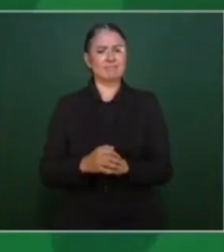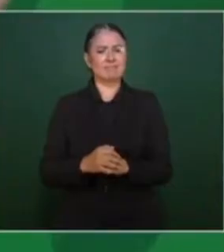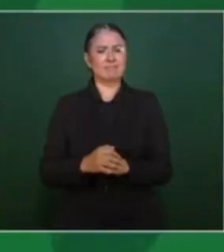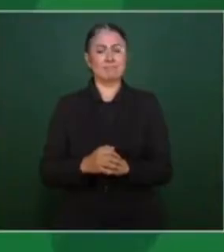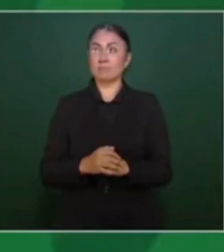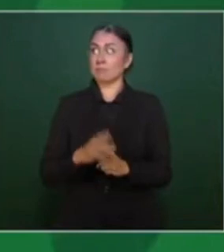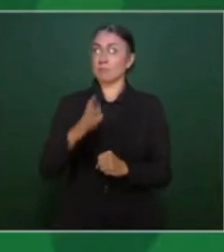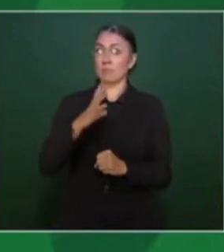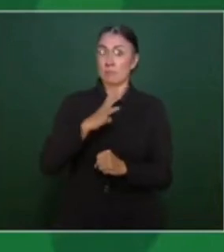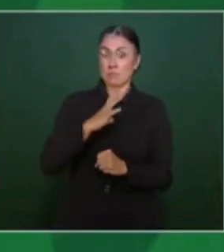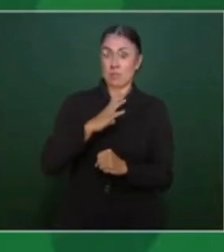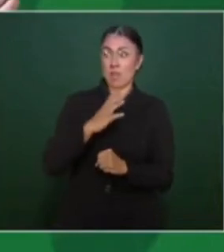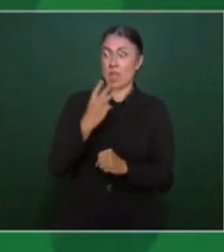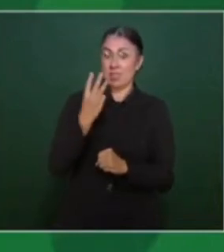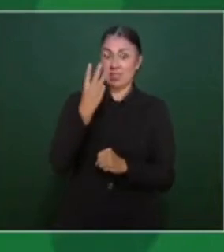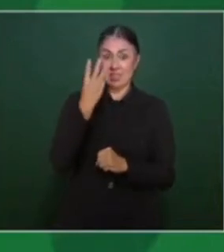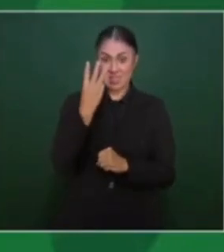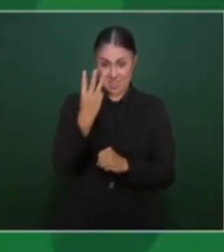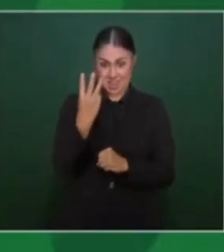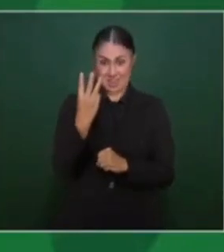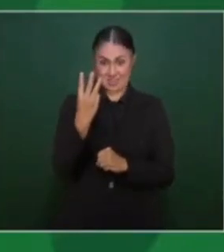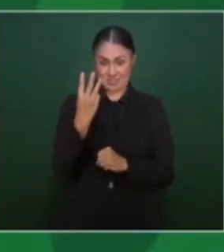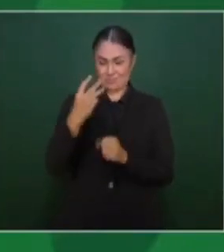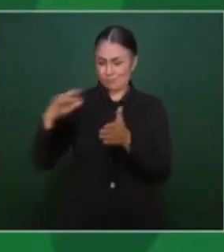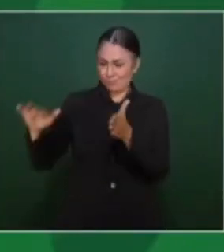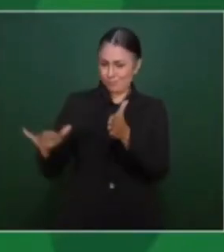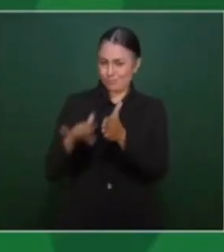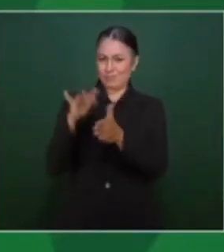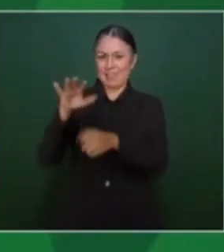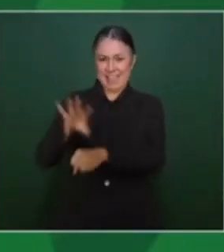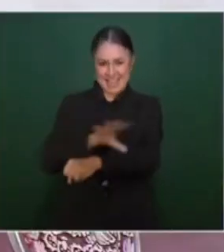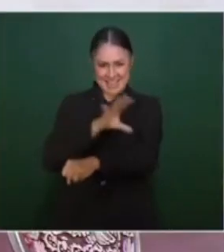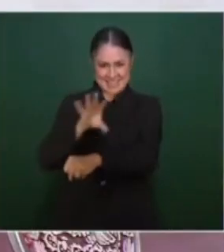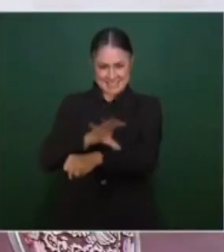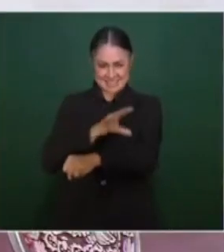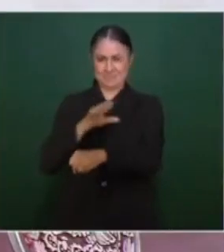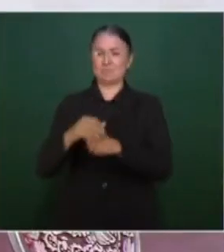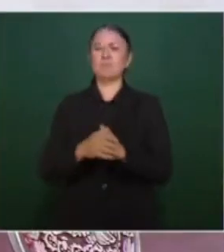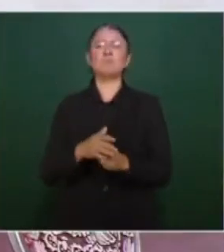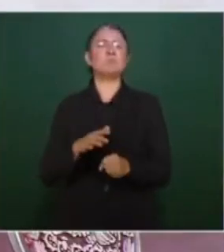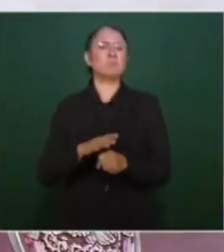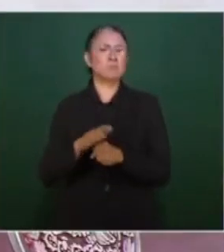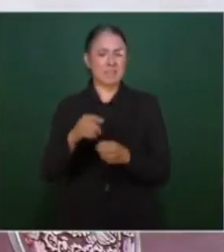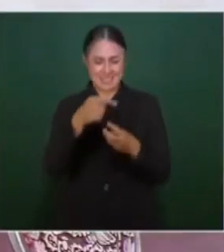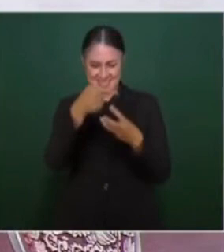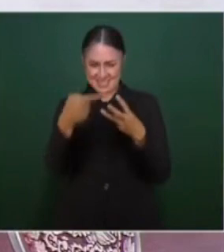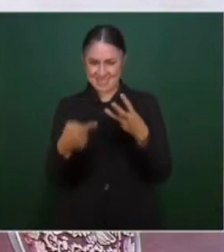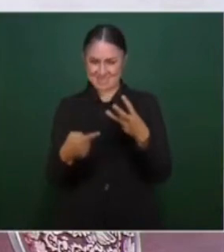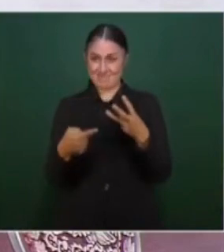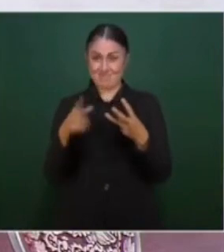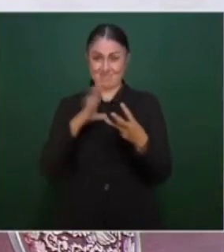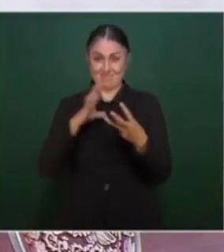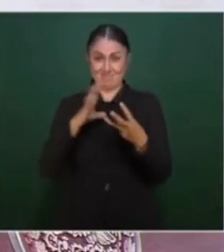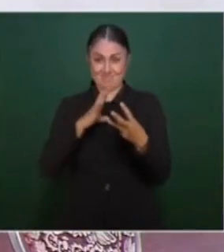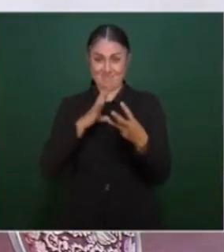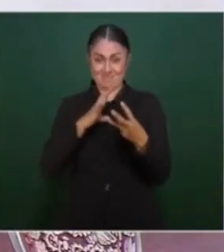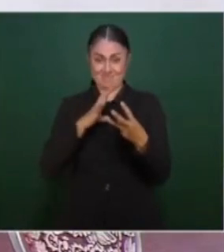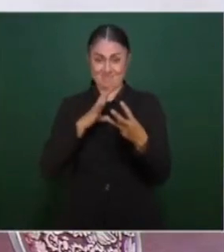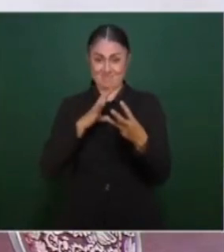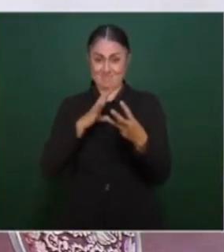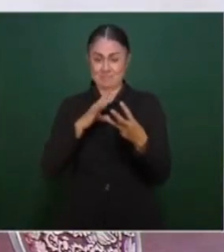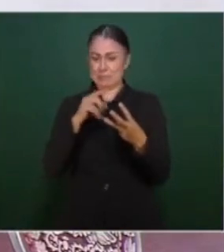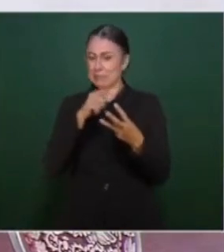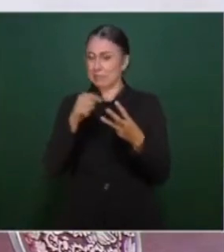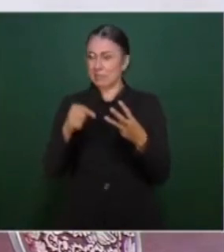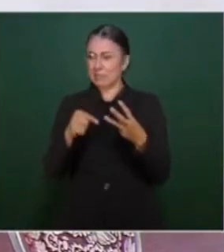Hay 3 hidroeléctricas en Nayarit y están